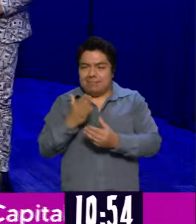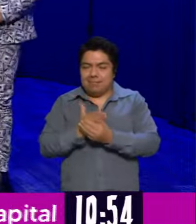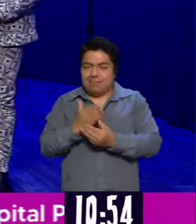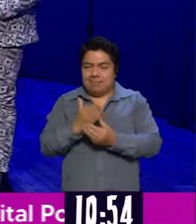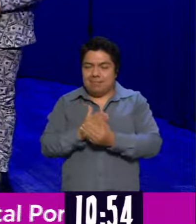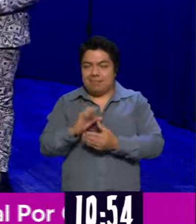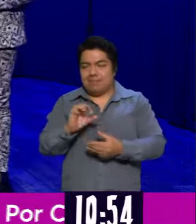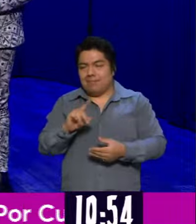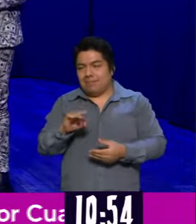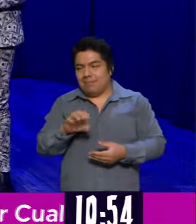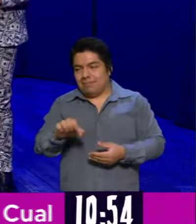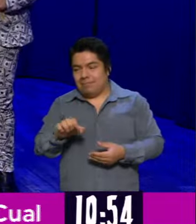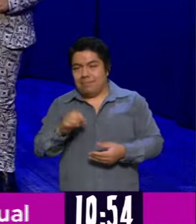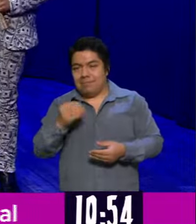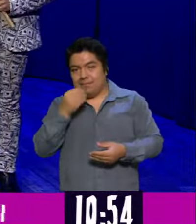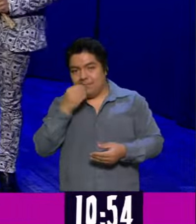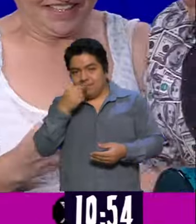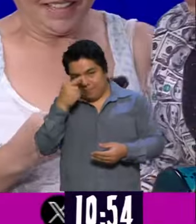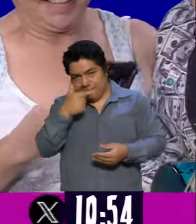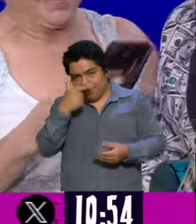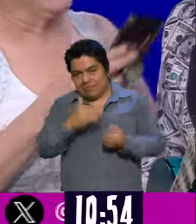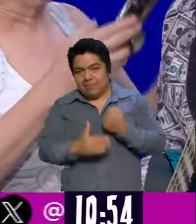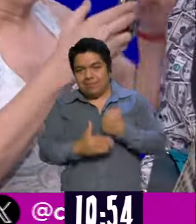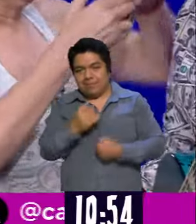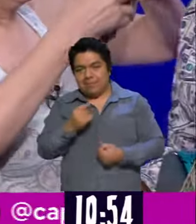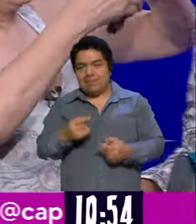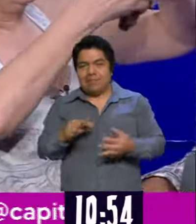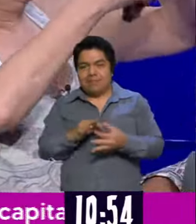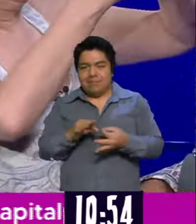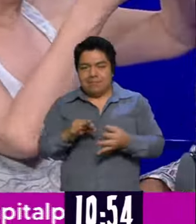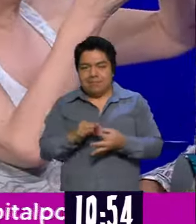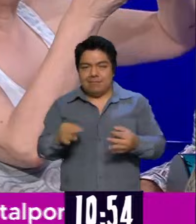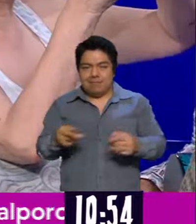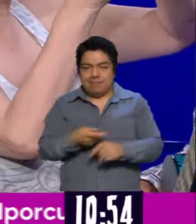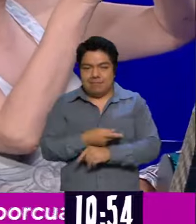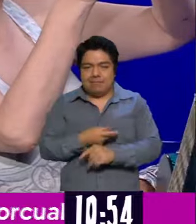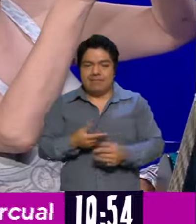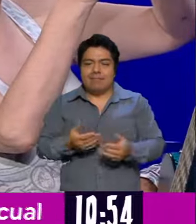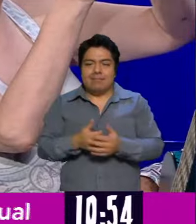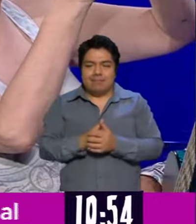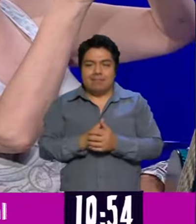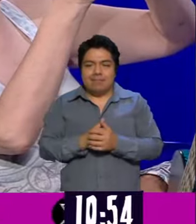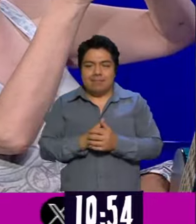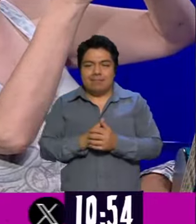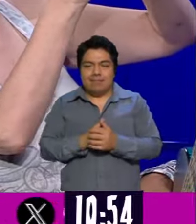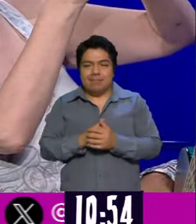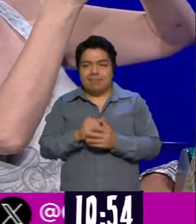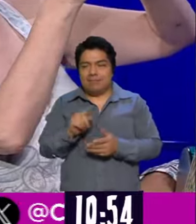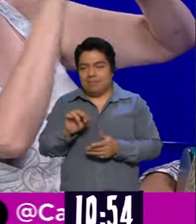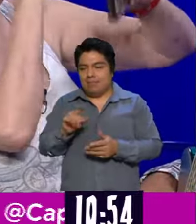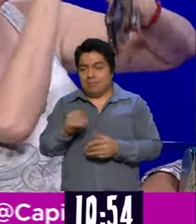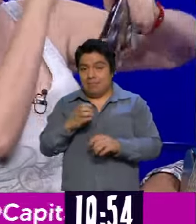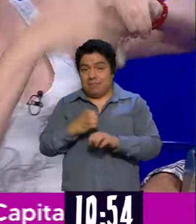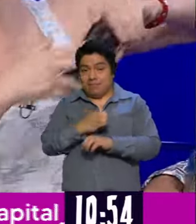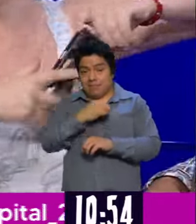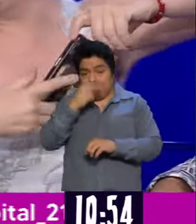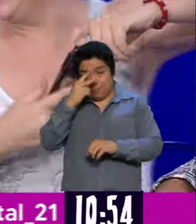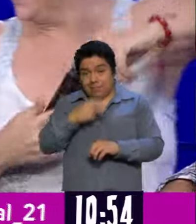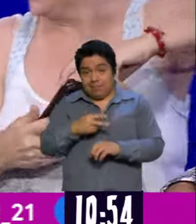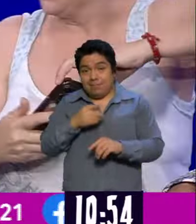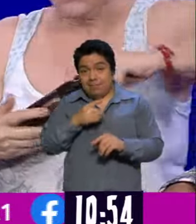Charlie a comer todas las noches ya gratis? Platíquenme. Platíquenos. No, pues venimos de Tultitlán, Estado de México.